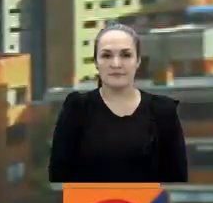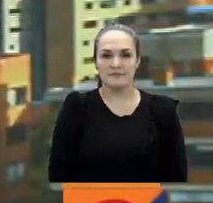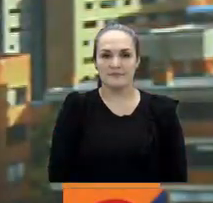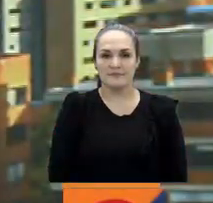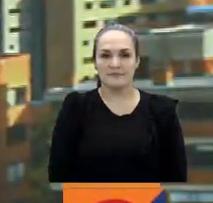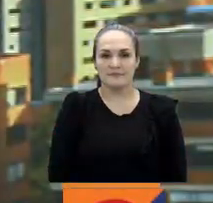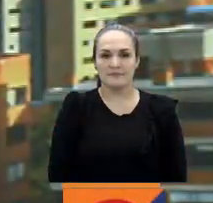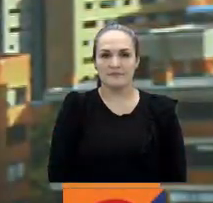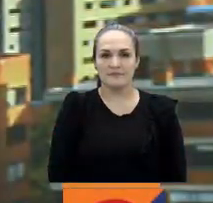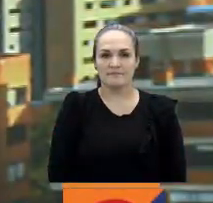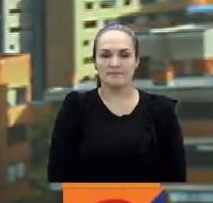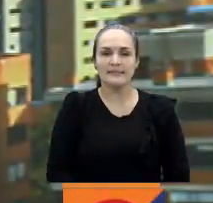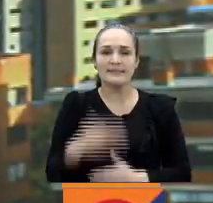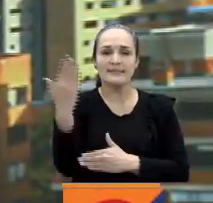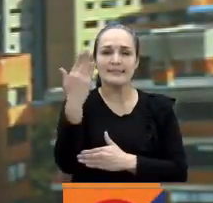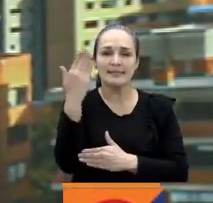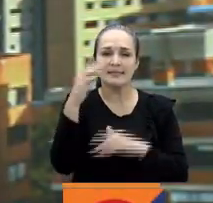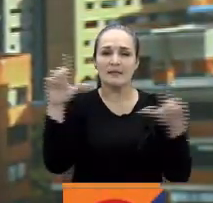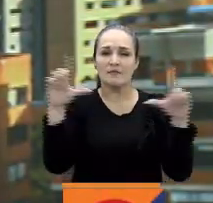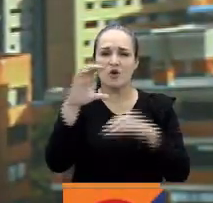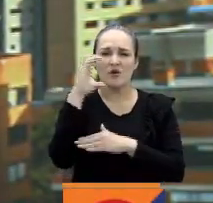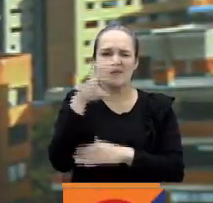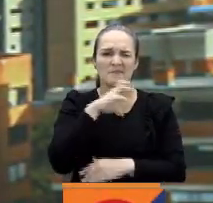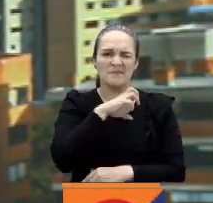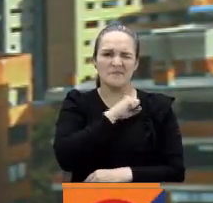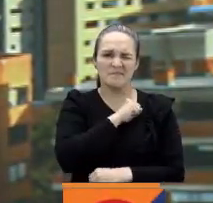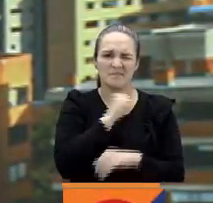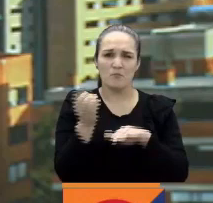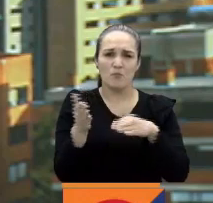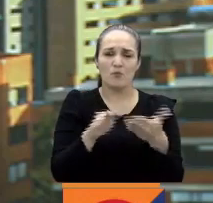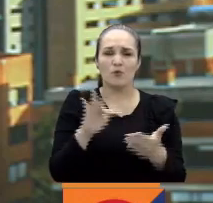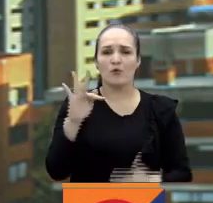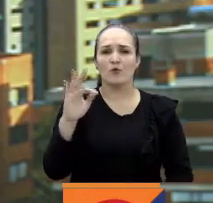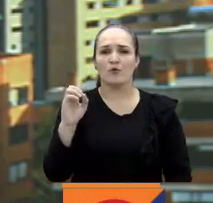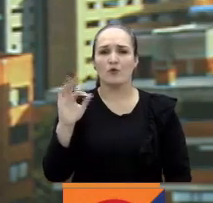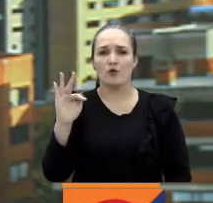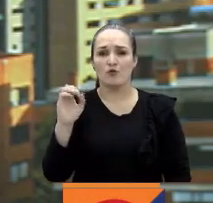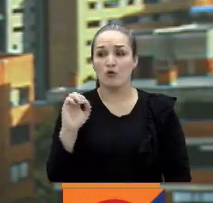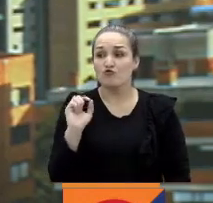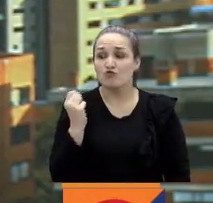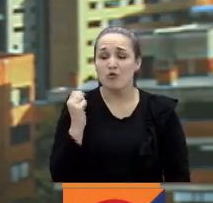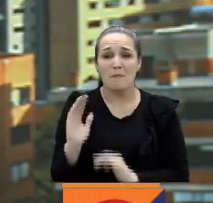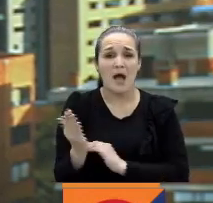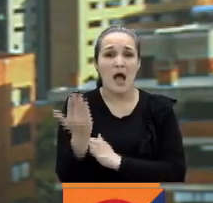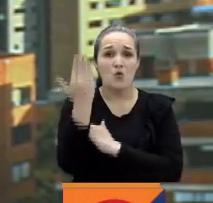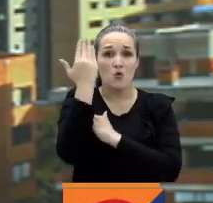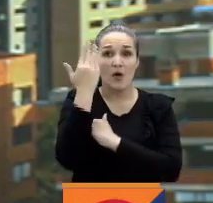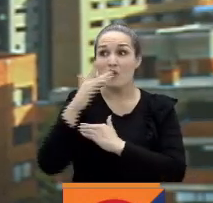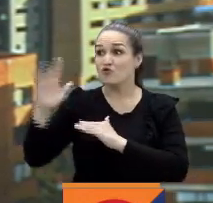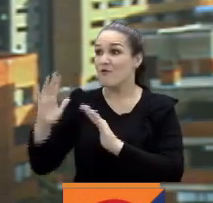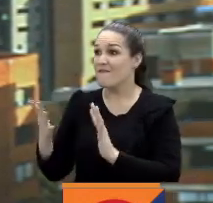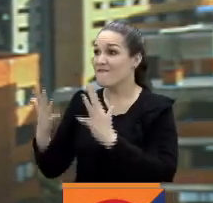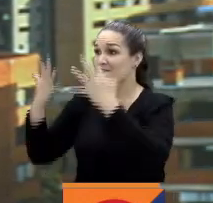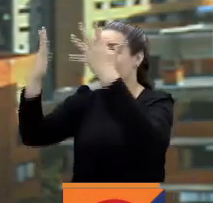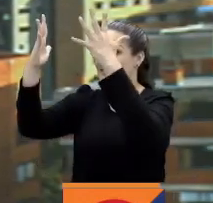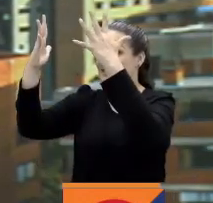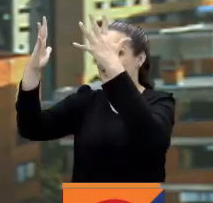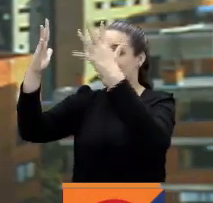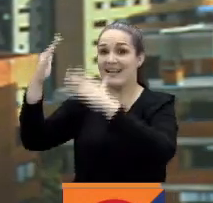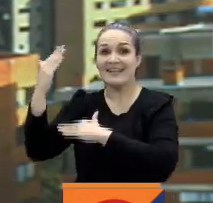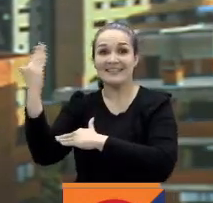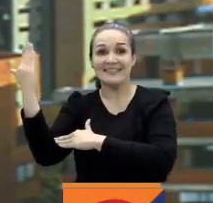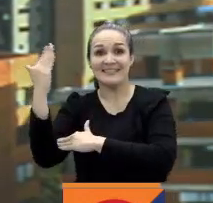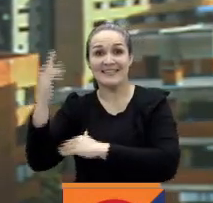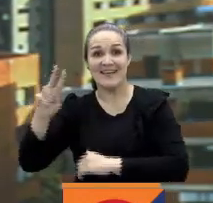Y hay luto en el cine y la televisión colombiana. Falleció el actor Totó Vega en la madrugada de este lunes durante el cierre del Festival de Cine de